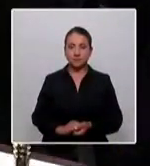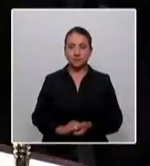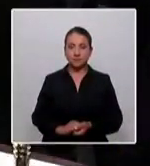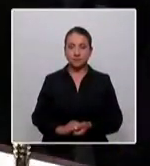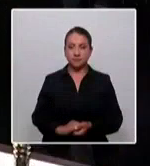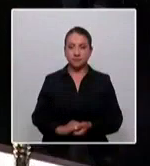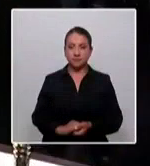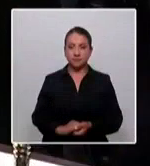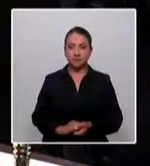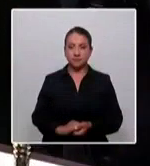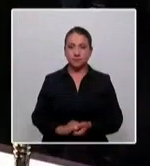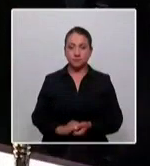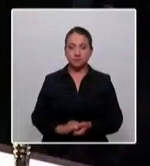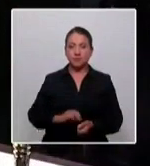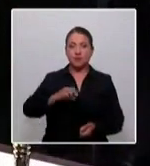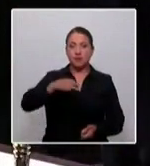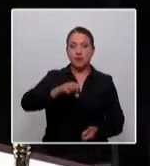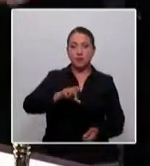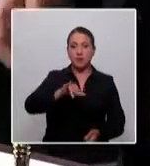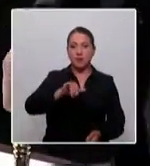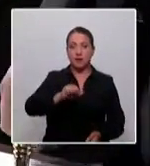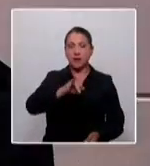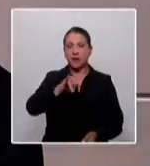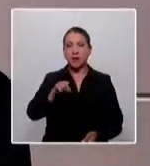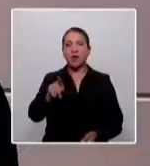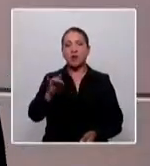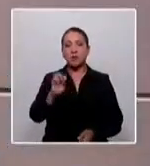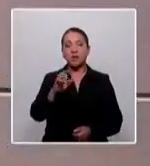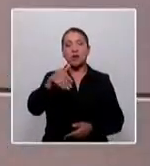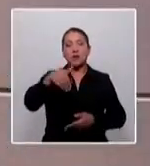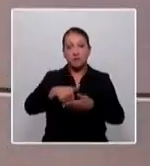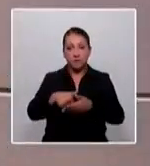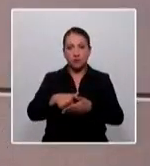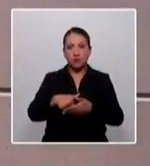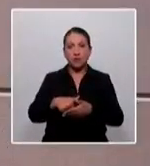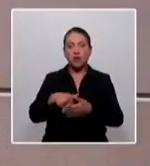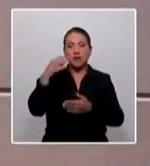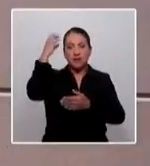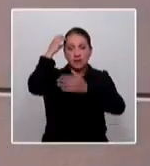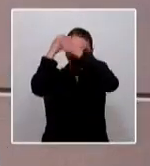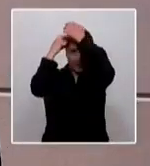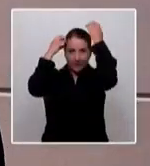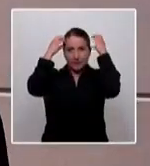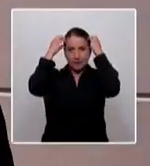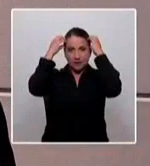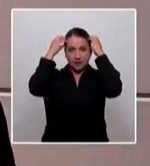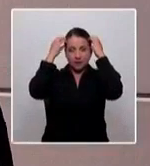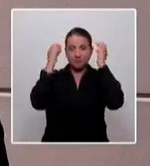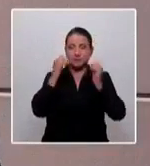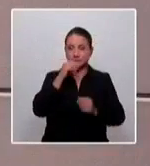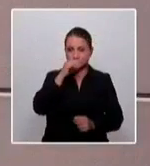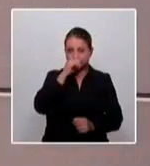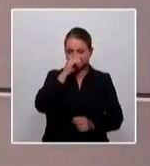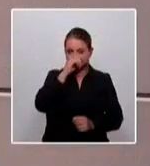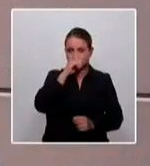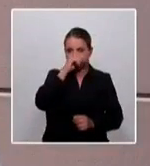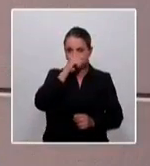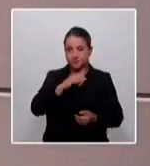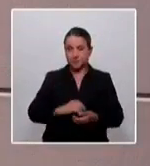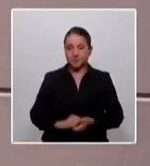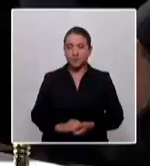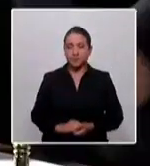que hubo con el Frente Amplio, dado que algunos constituyentes como Daniel Stingo mencionaron que no tenían